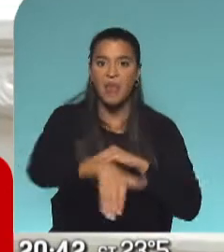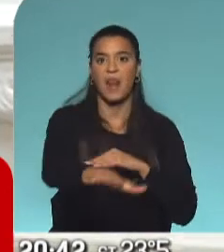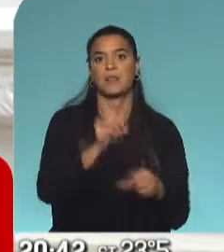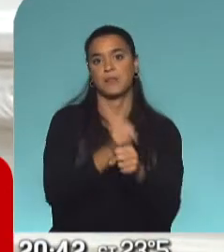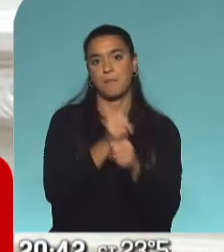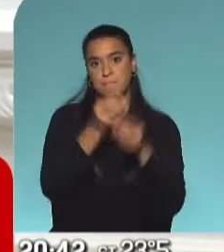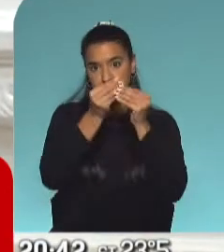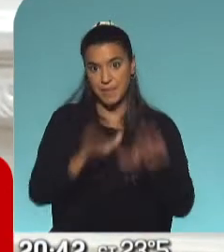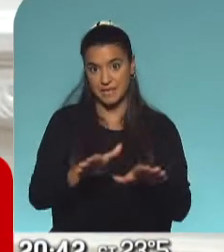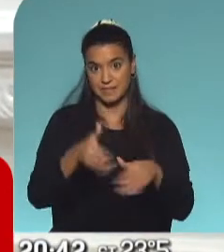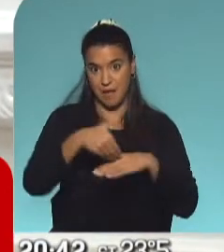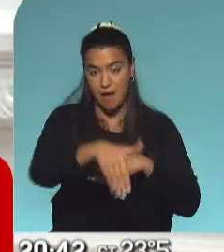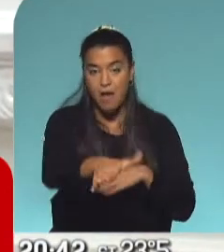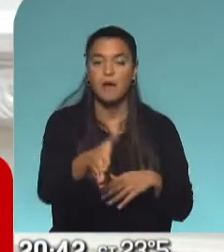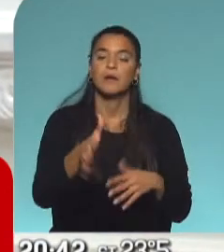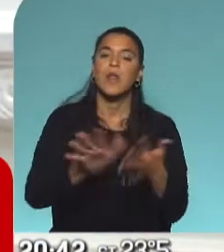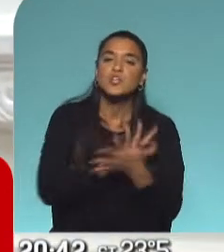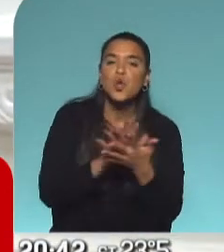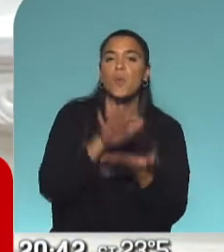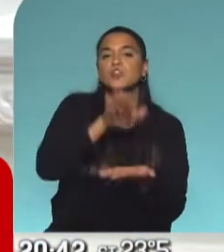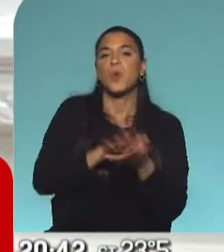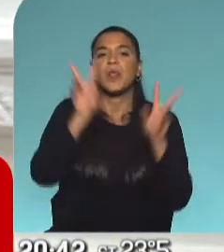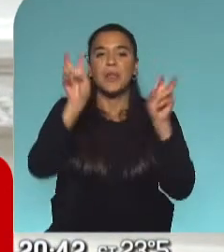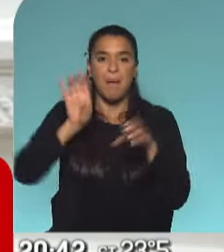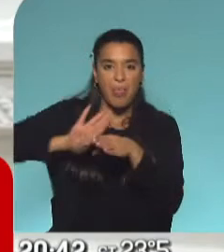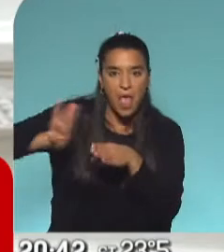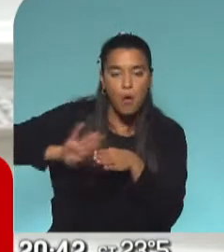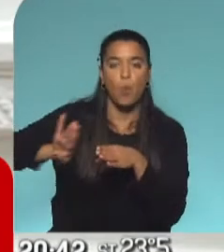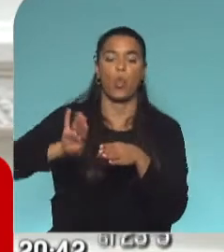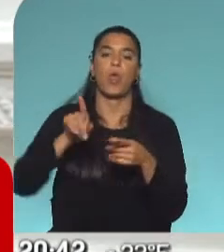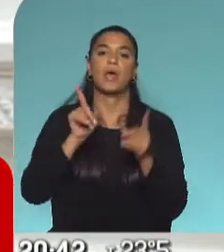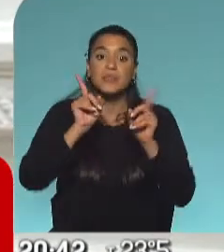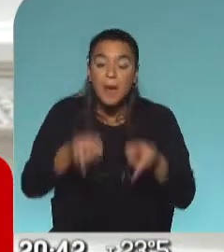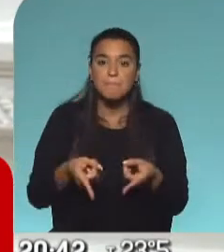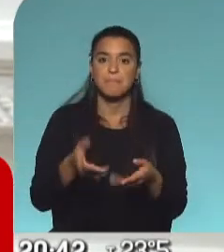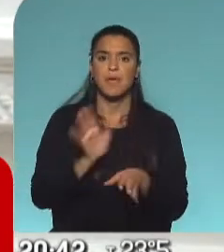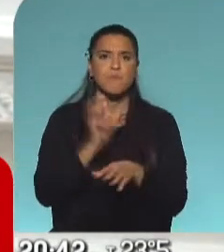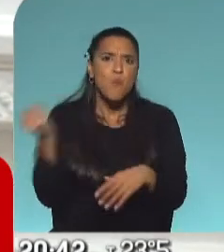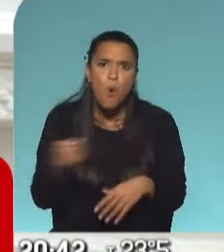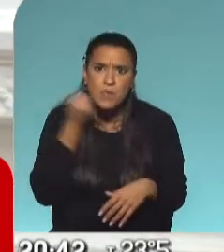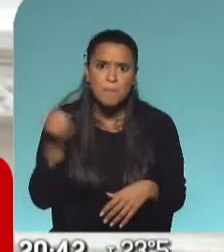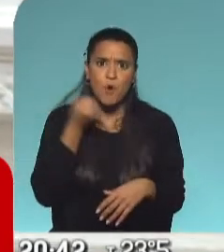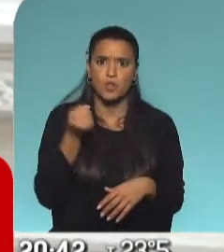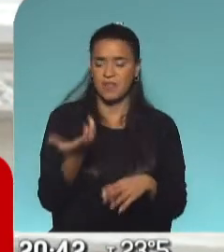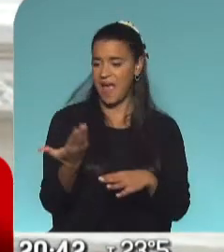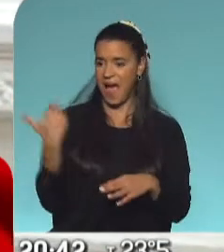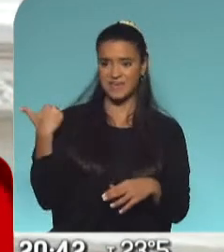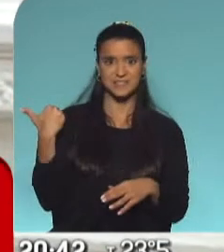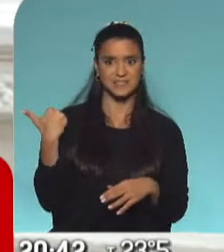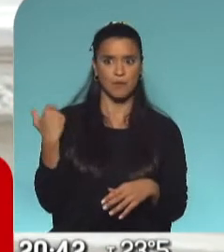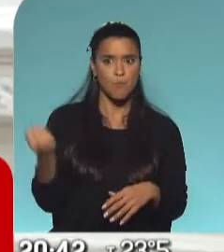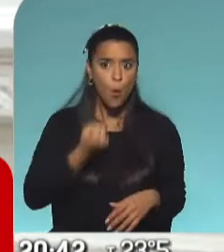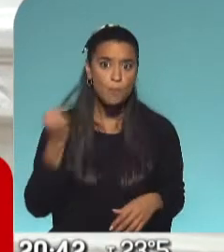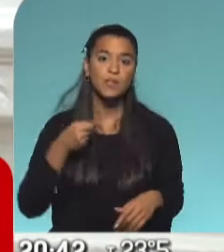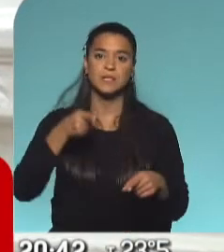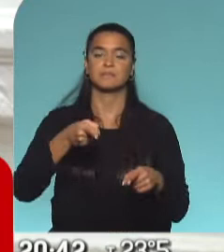en eso, resolver la cuestión de la deuda y haber dado el paso tan importante que se dio el día de ayer. Es parte